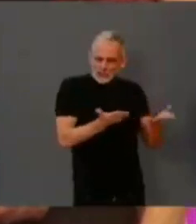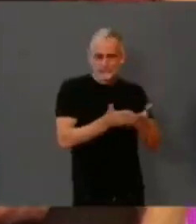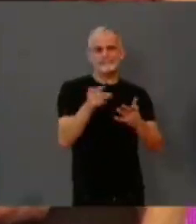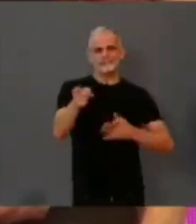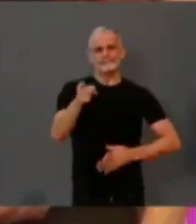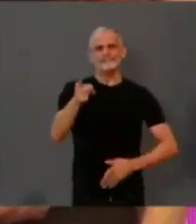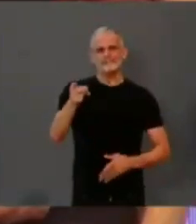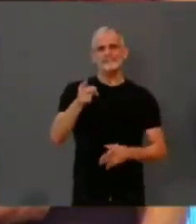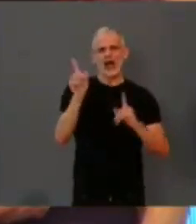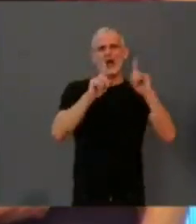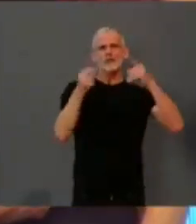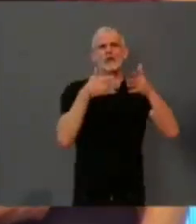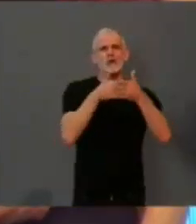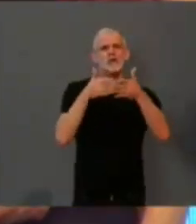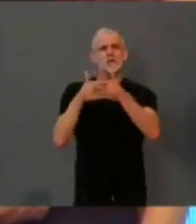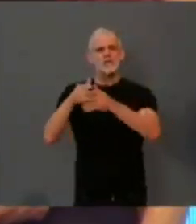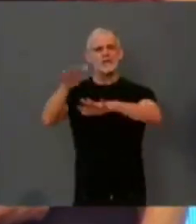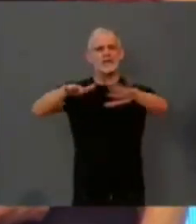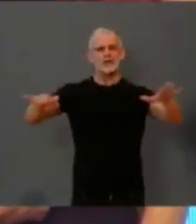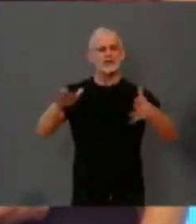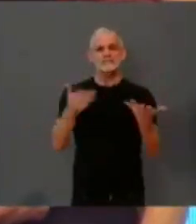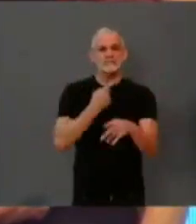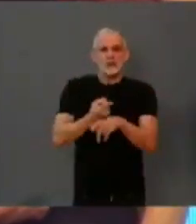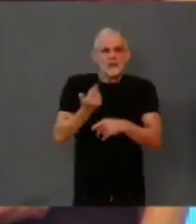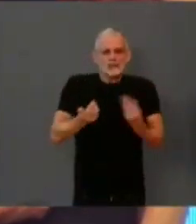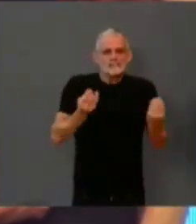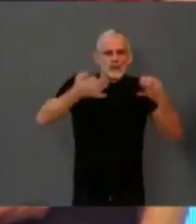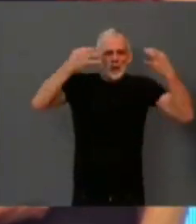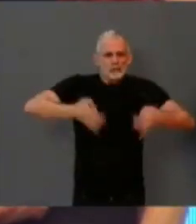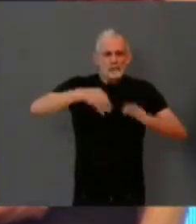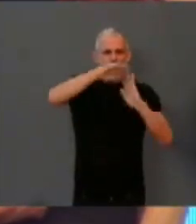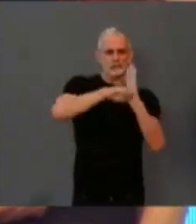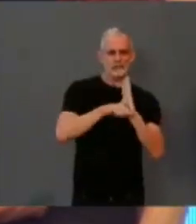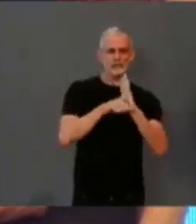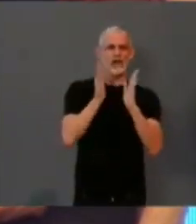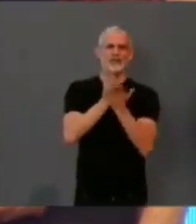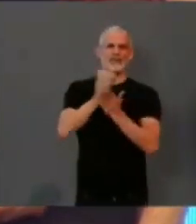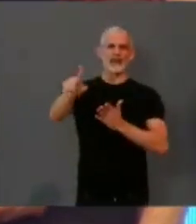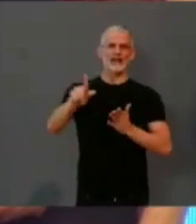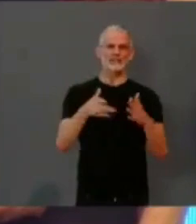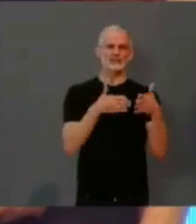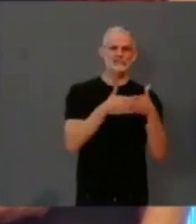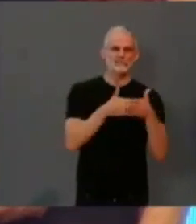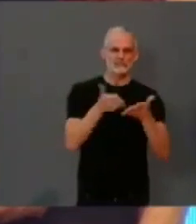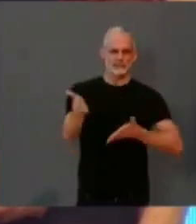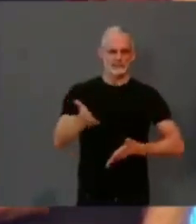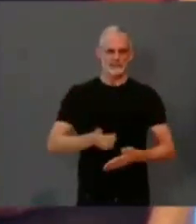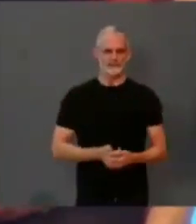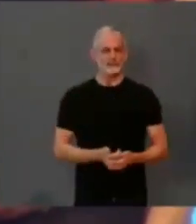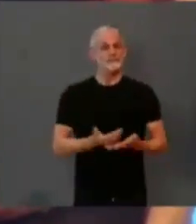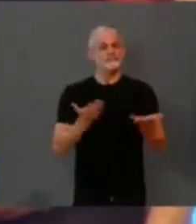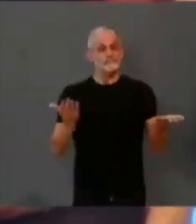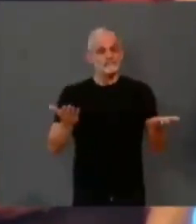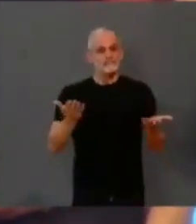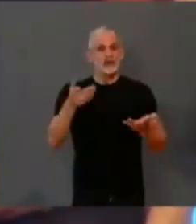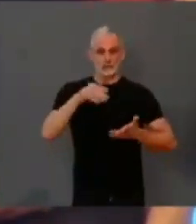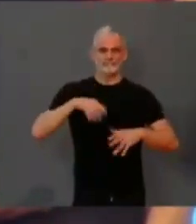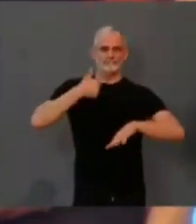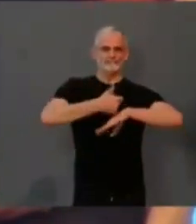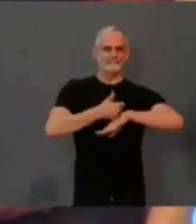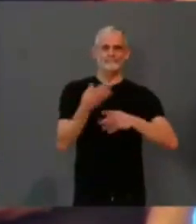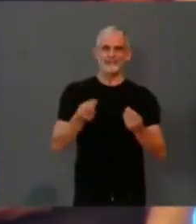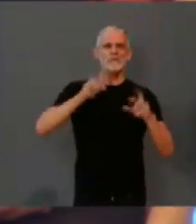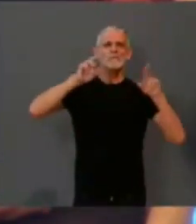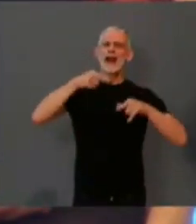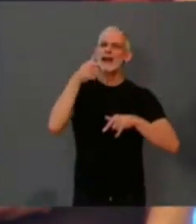entre algunos de los obstáculos que impiden el cumplimiento pleno de sus derechos entonces aquí estamos